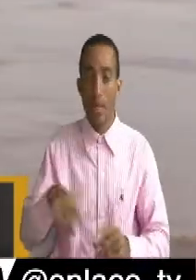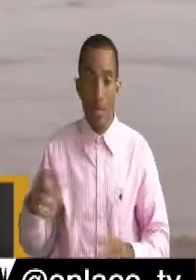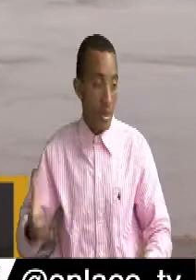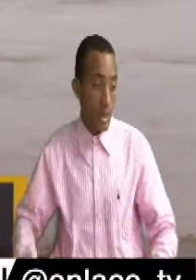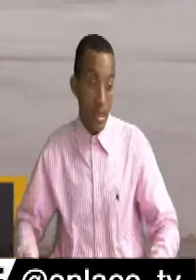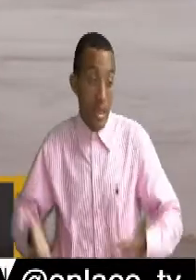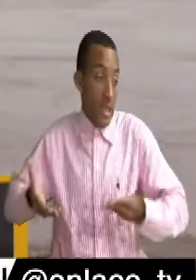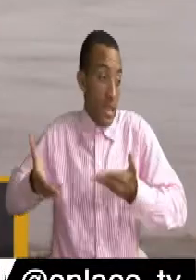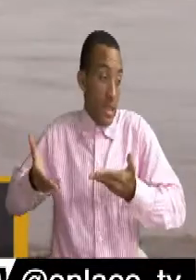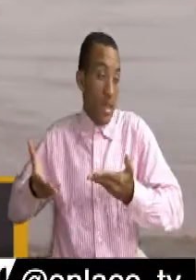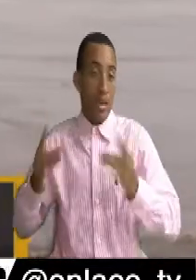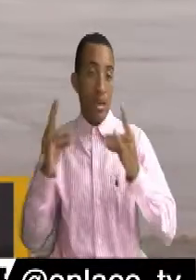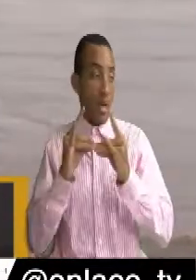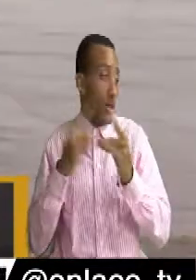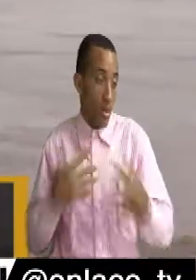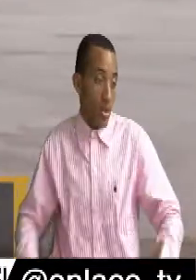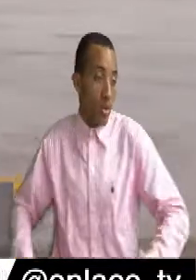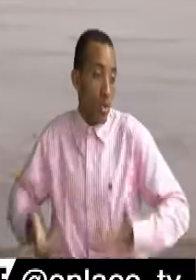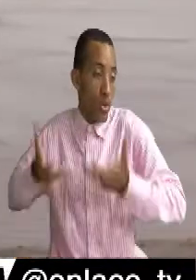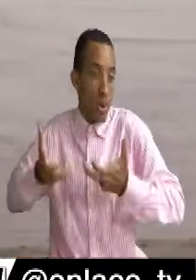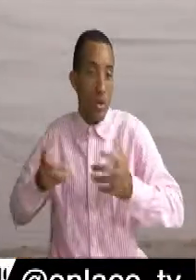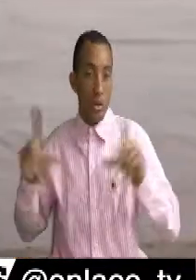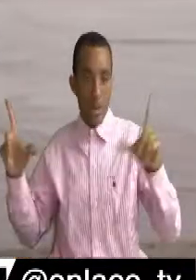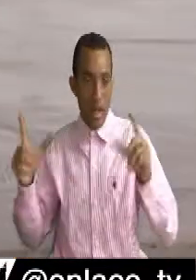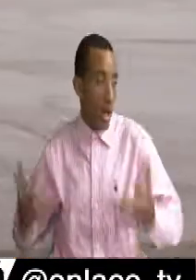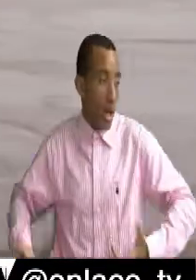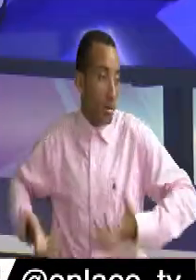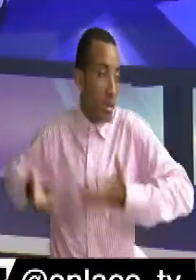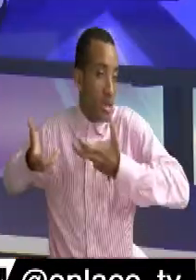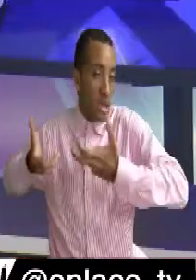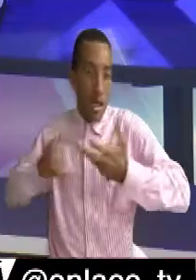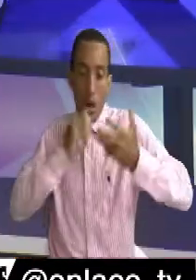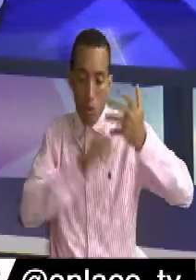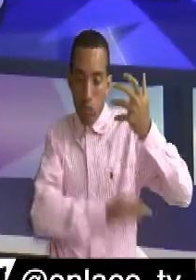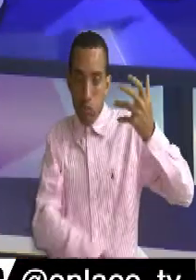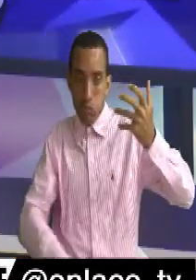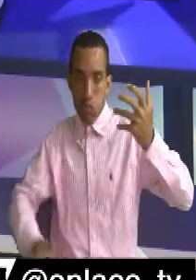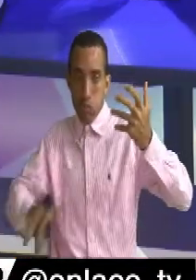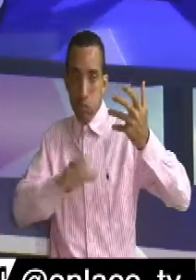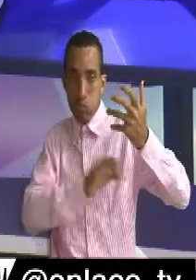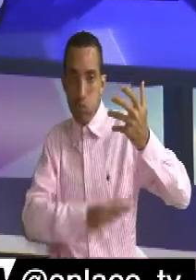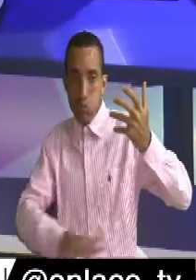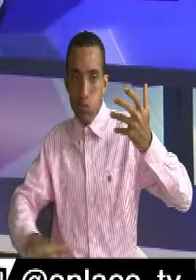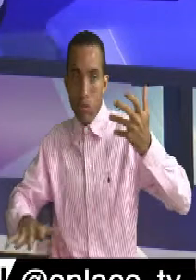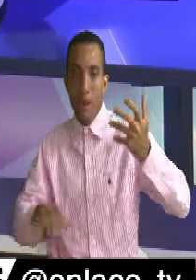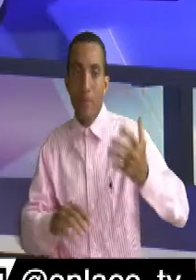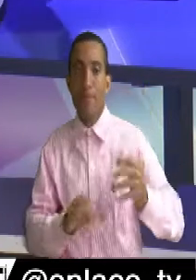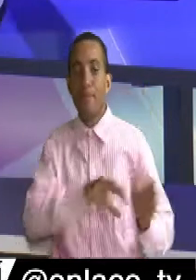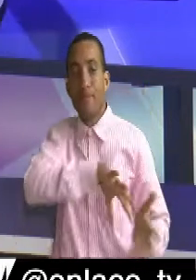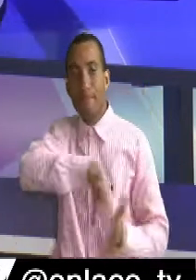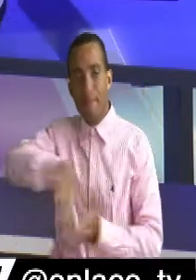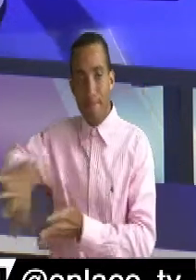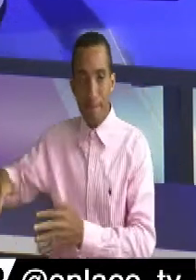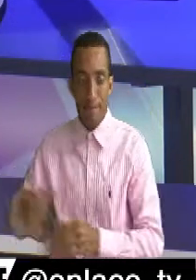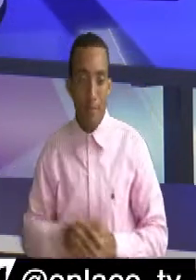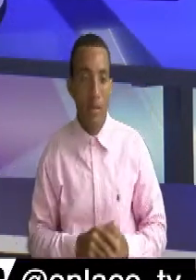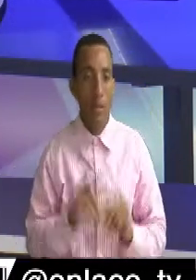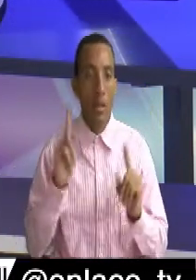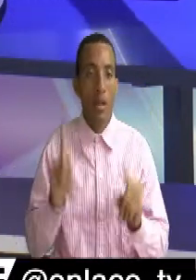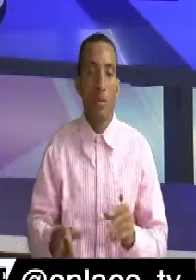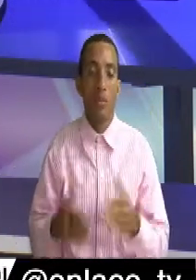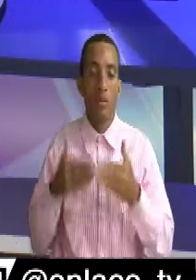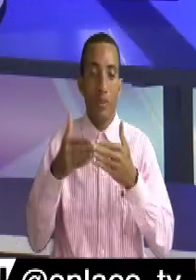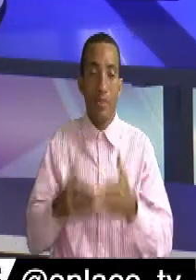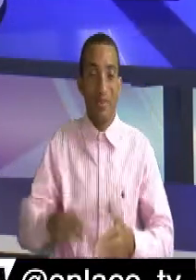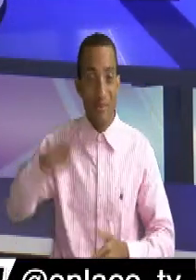la arremetida del río en el casco urbano de ese municipio. Y la Armada Nacional también adelanta operativos fluviales para evitar